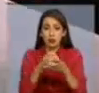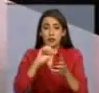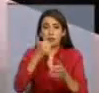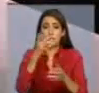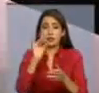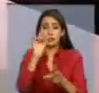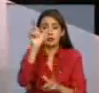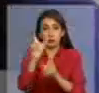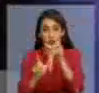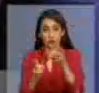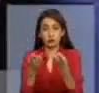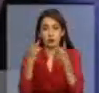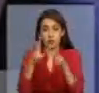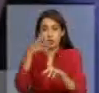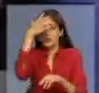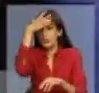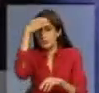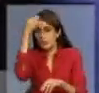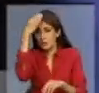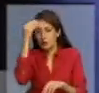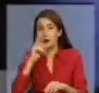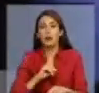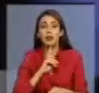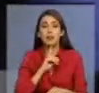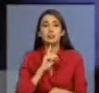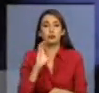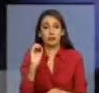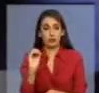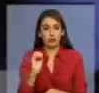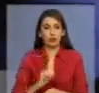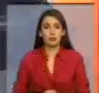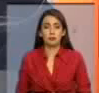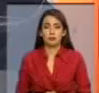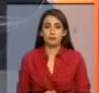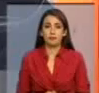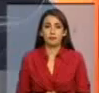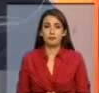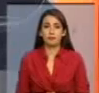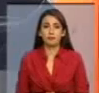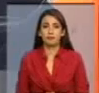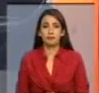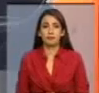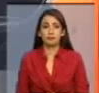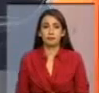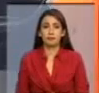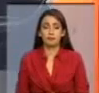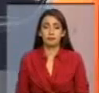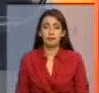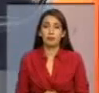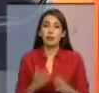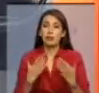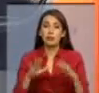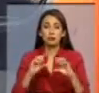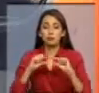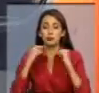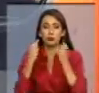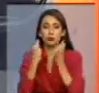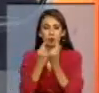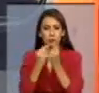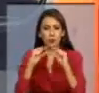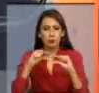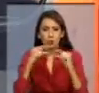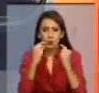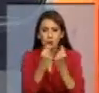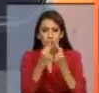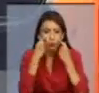personas vinculadas, entre ellas el vicepresidente Jorge Glass y su tío. Había una organización, una forma de